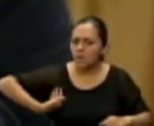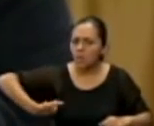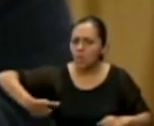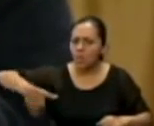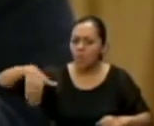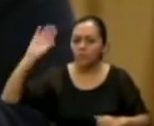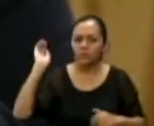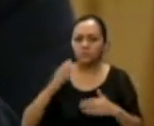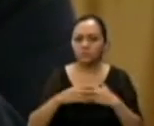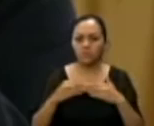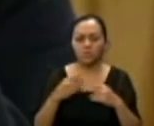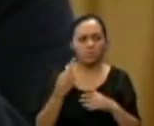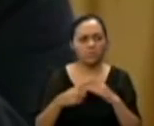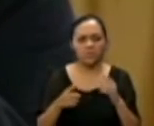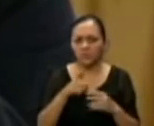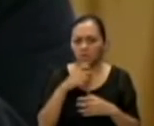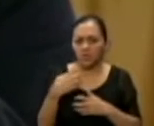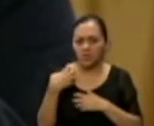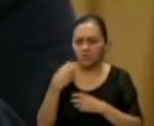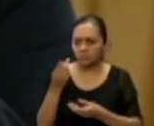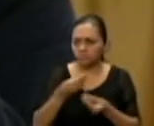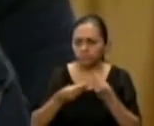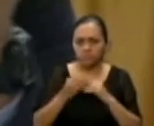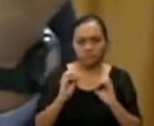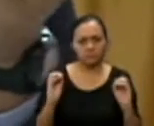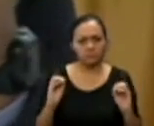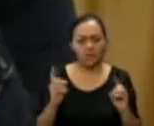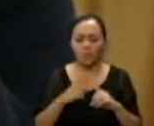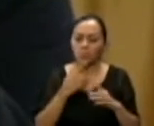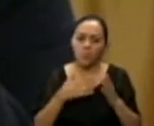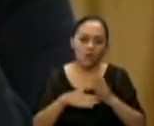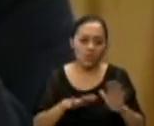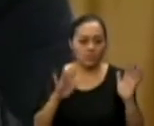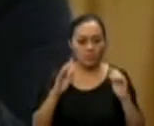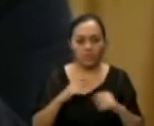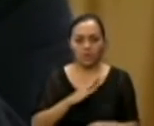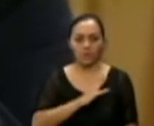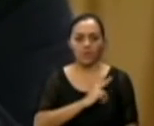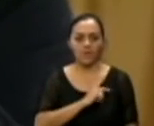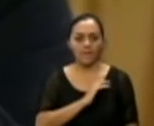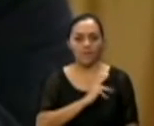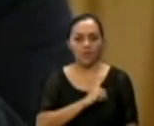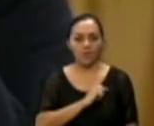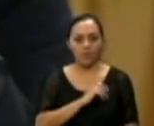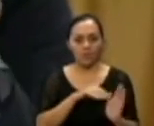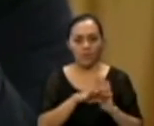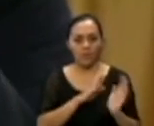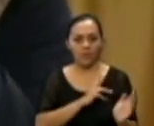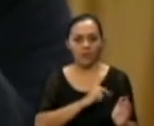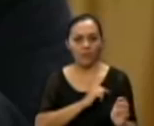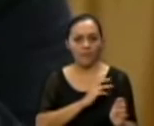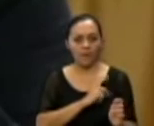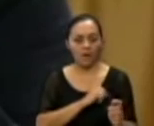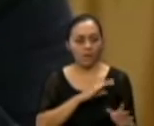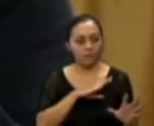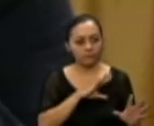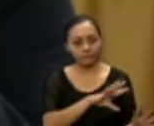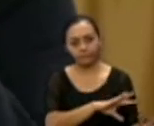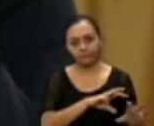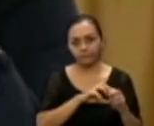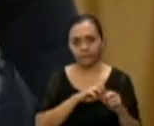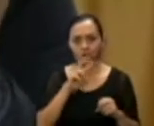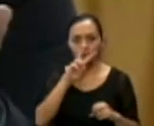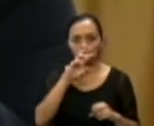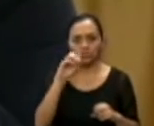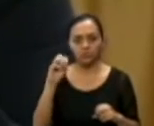y no se habían ejecutado las garantías por ejemplo los isaías en el 2008 ejecutamos en cortamos cerca de 200 empresas